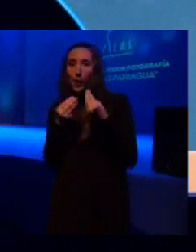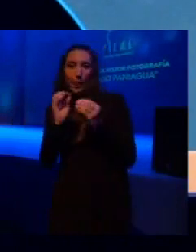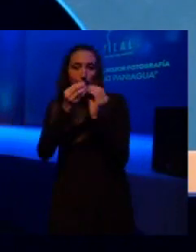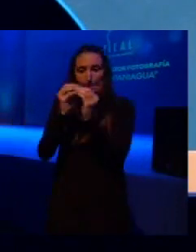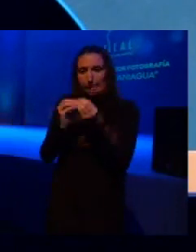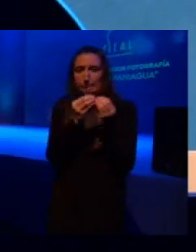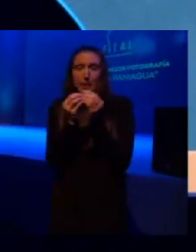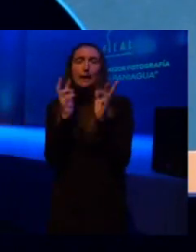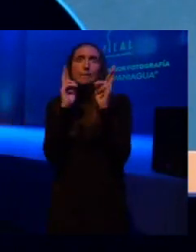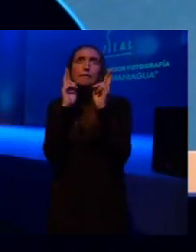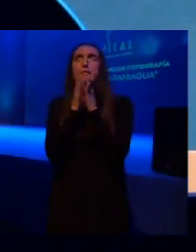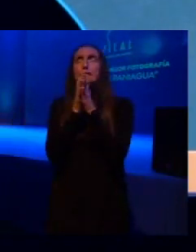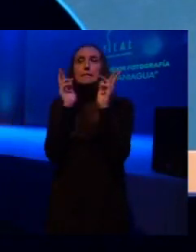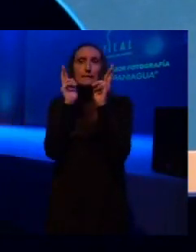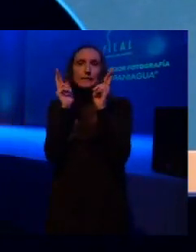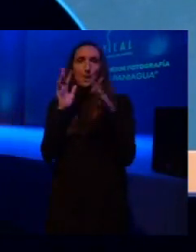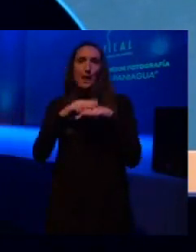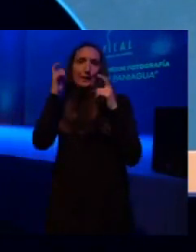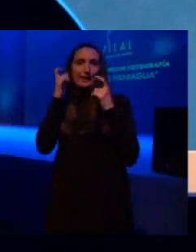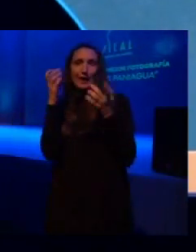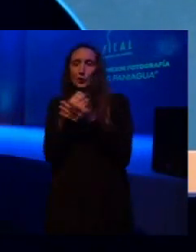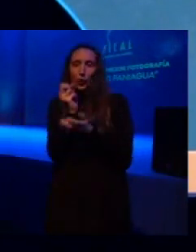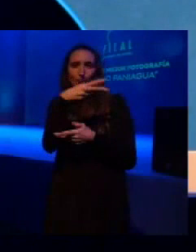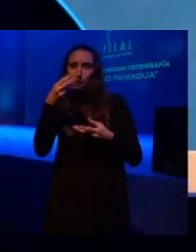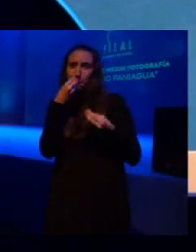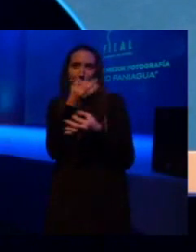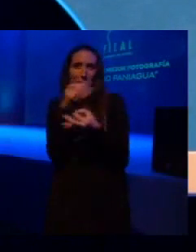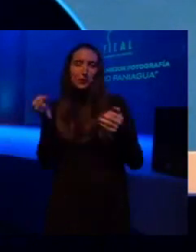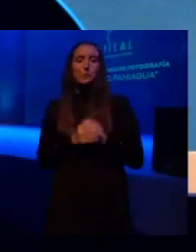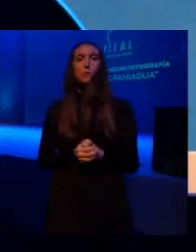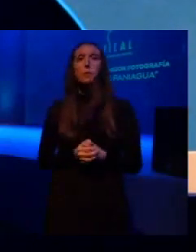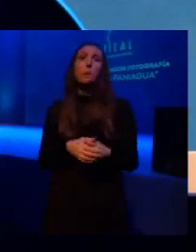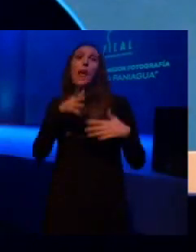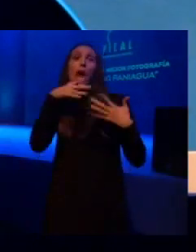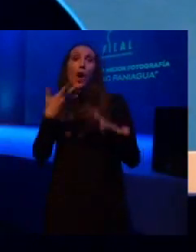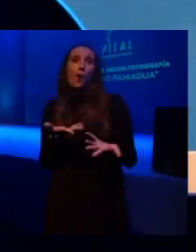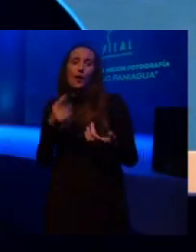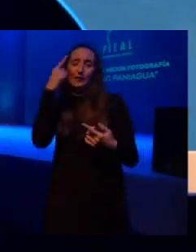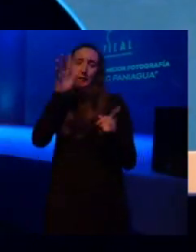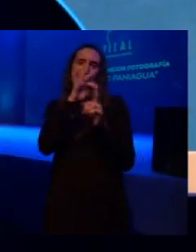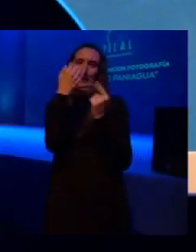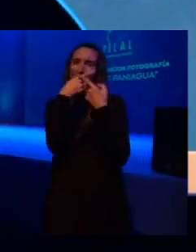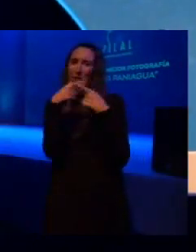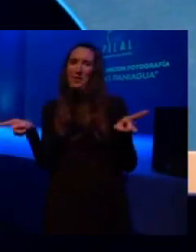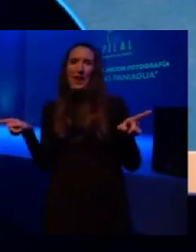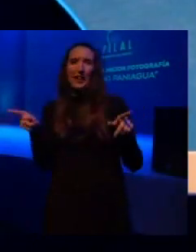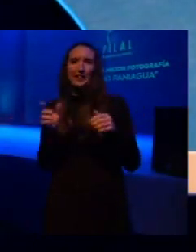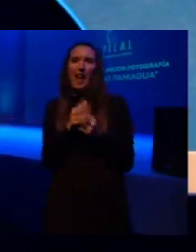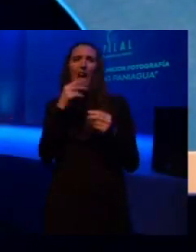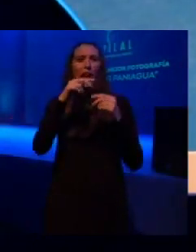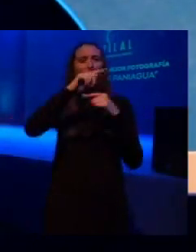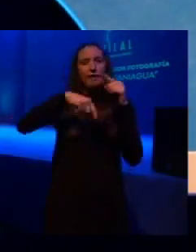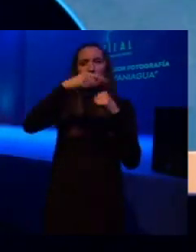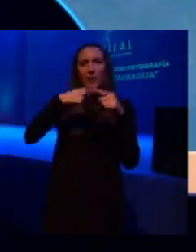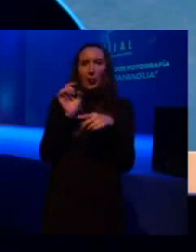en silencio, rezando para que nada estropeara ese milagro. Hoy, como sabéis, es muy distinto y no hay celuloide que mandar al